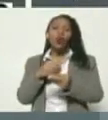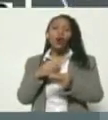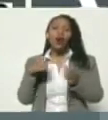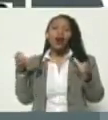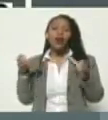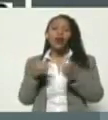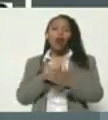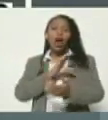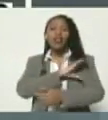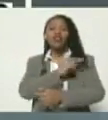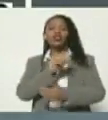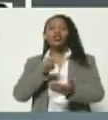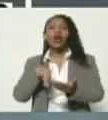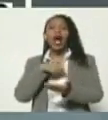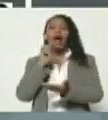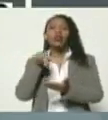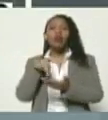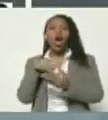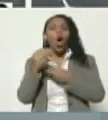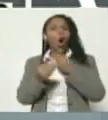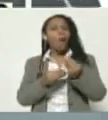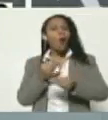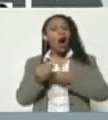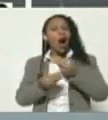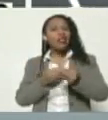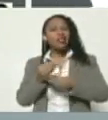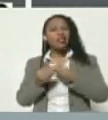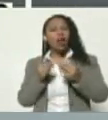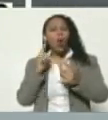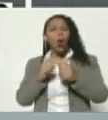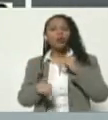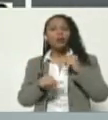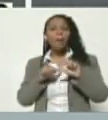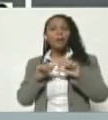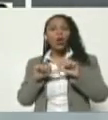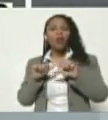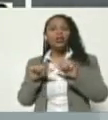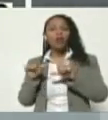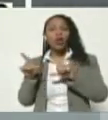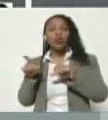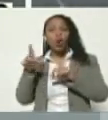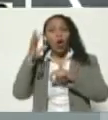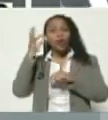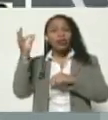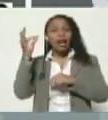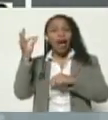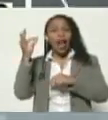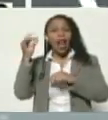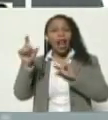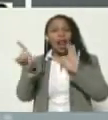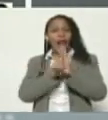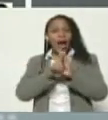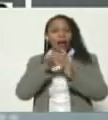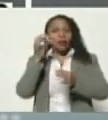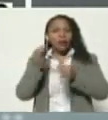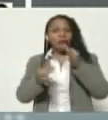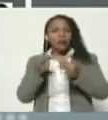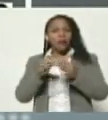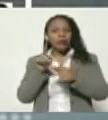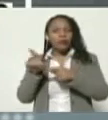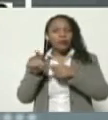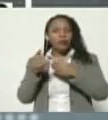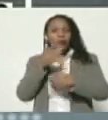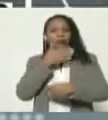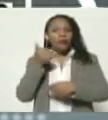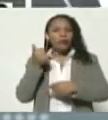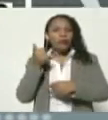la dirección nacional, cómo hacer con los últimos procesos, que eran los de concejales y legisladores, que eso a lo mejor